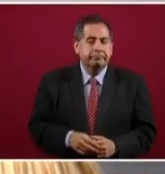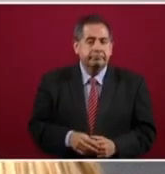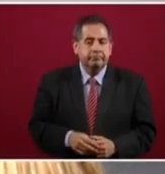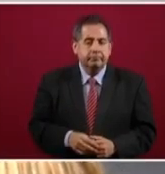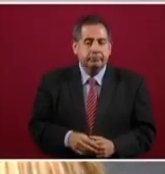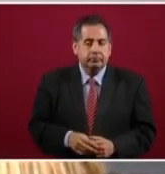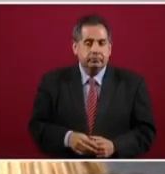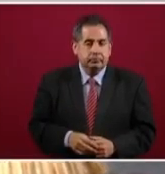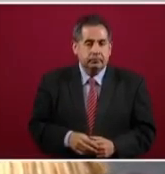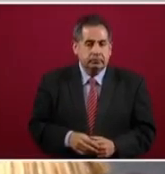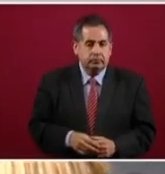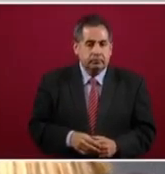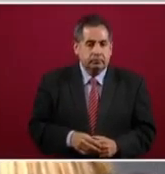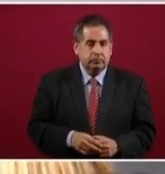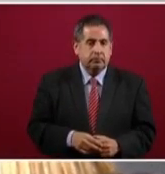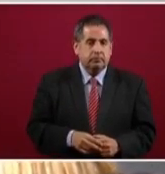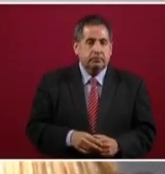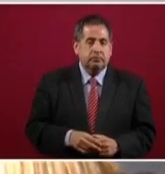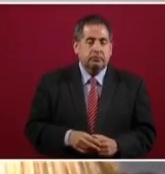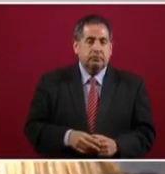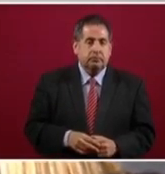y se